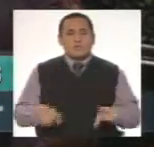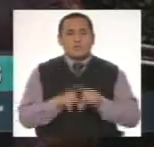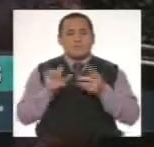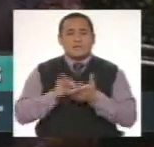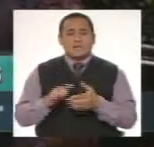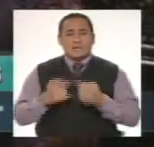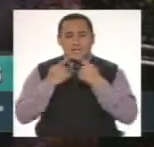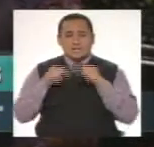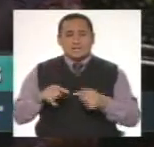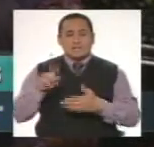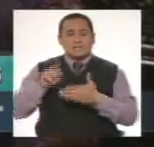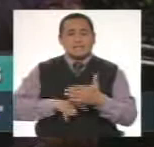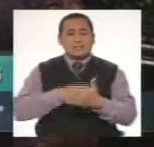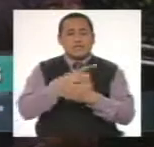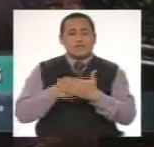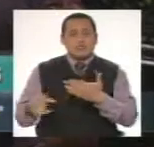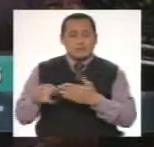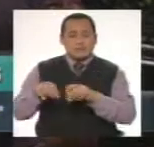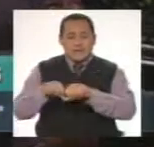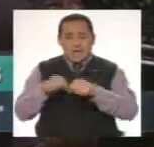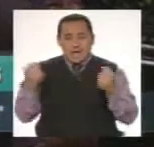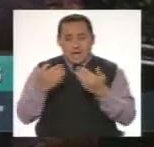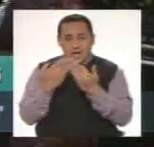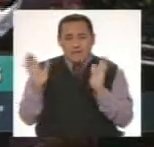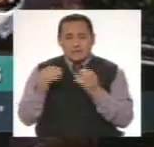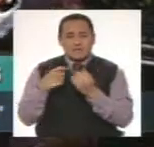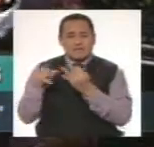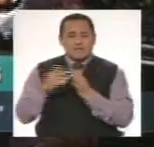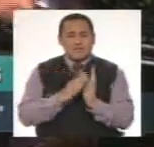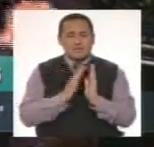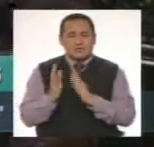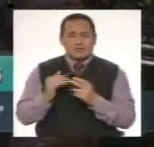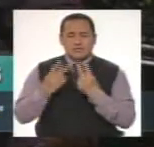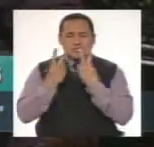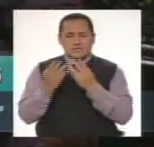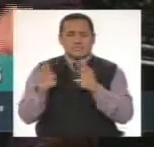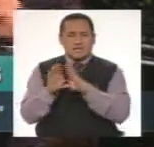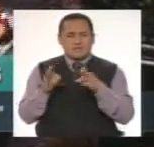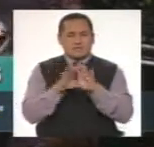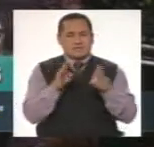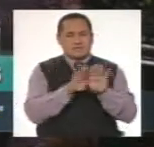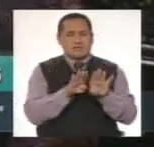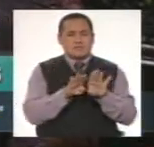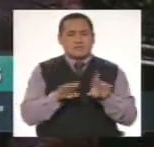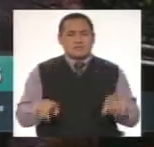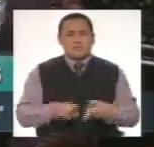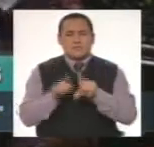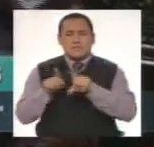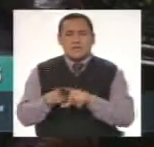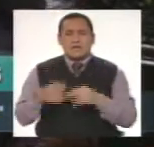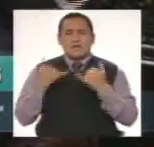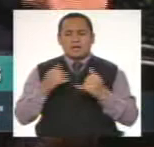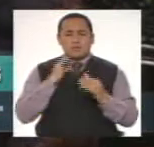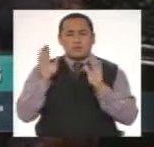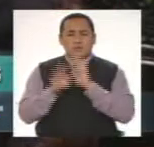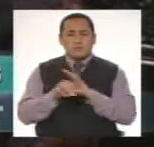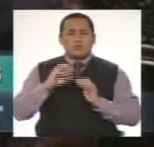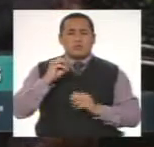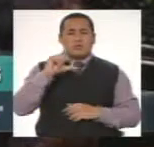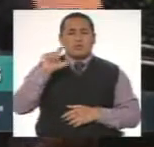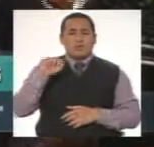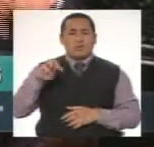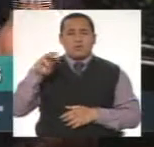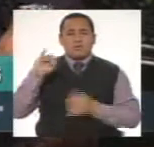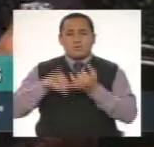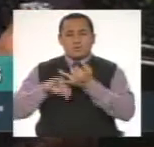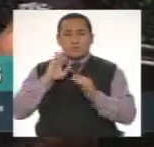está destrabando estos procesos que se han encontrado trabados. Estamos, como el caso de Olmos,